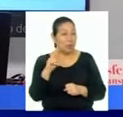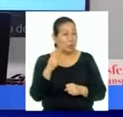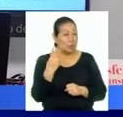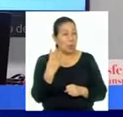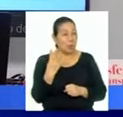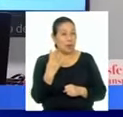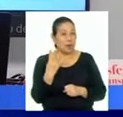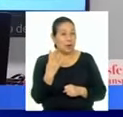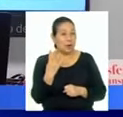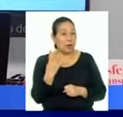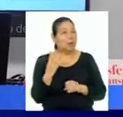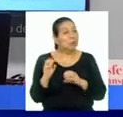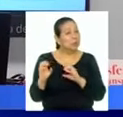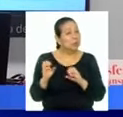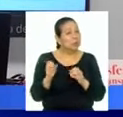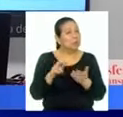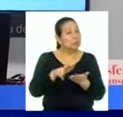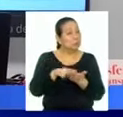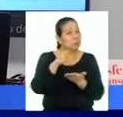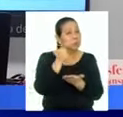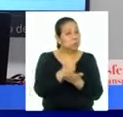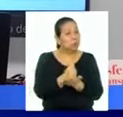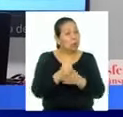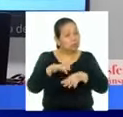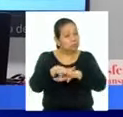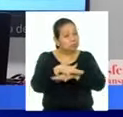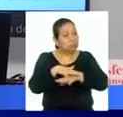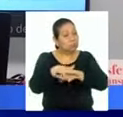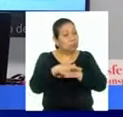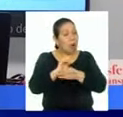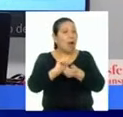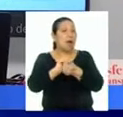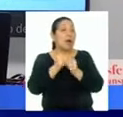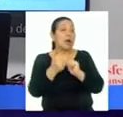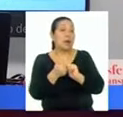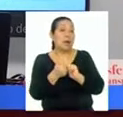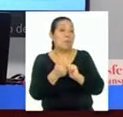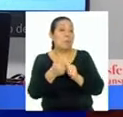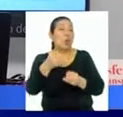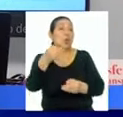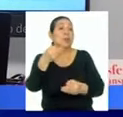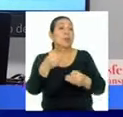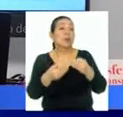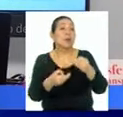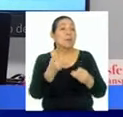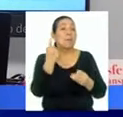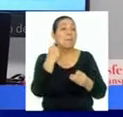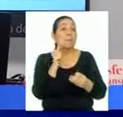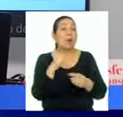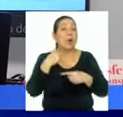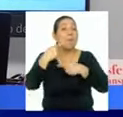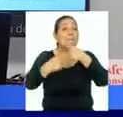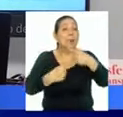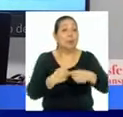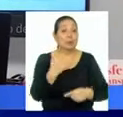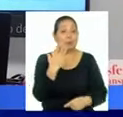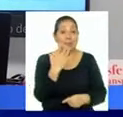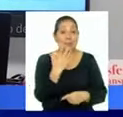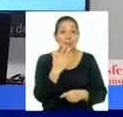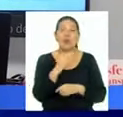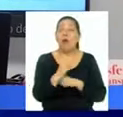2003-2004, hemos logrado aprobar un plan de reforma del sistema de justicia para los próximos 5 años,